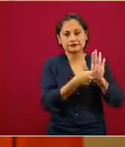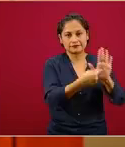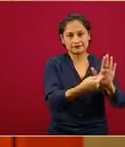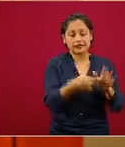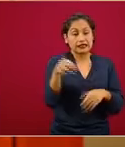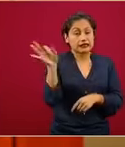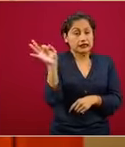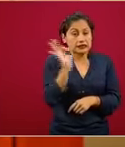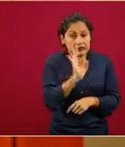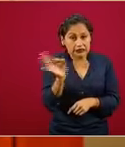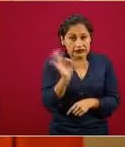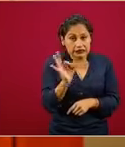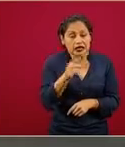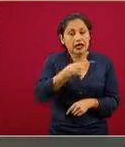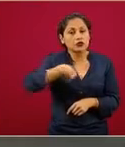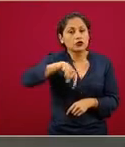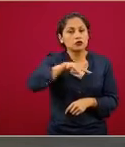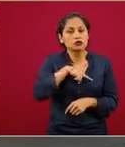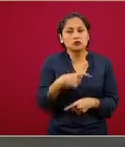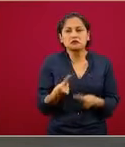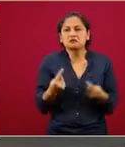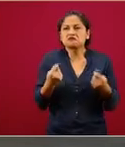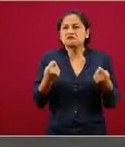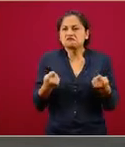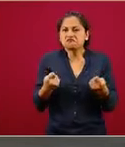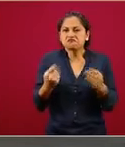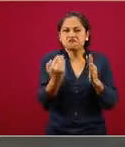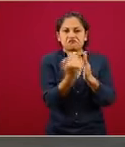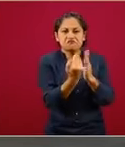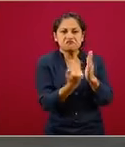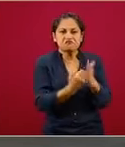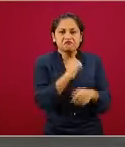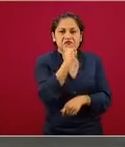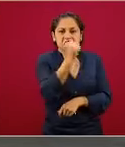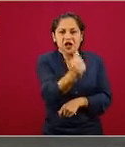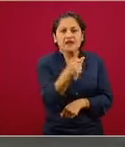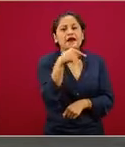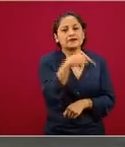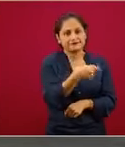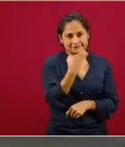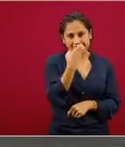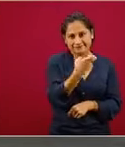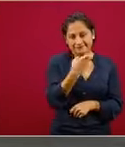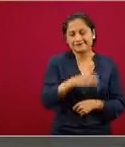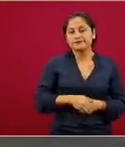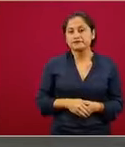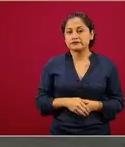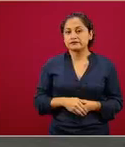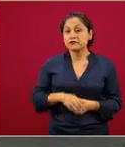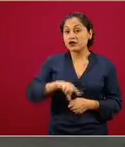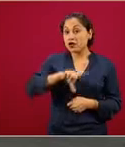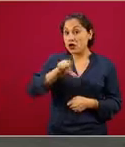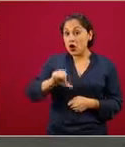hubieran implantado las medidas de la Jornada Nacional de Sana Distancia. Y luego tenemos una curva